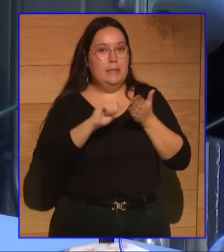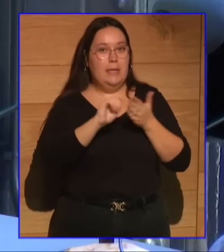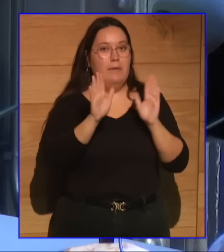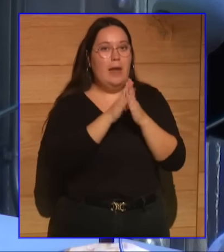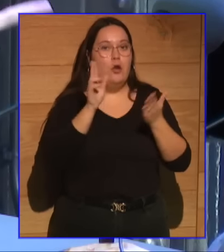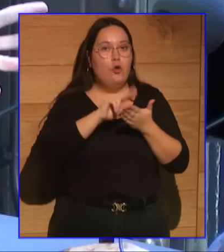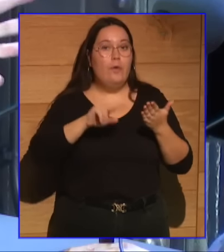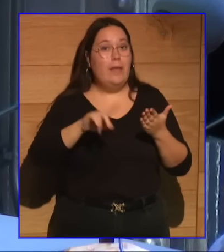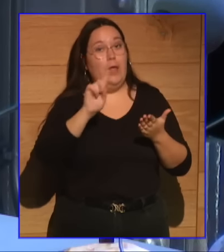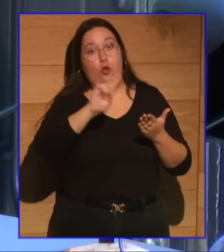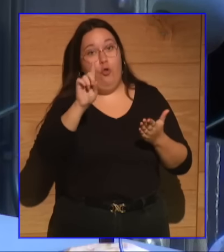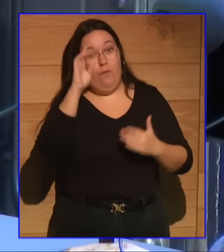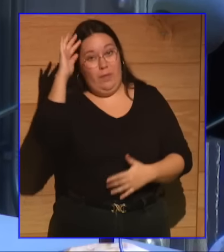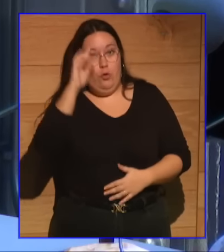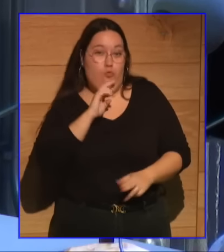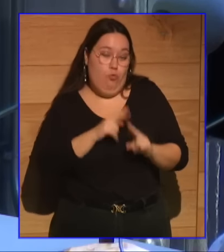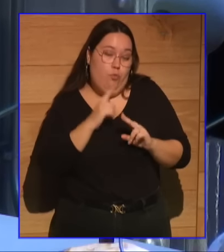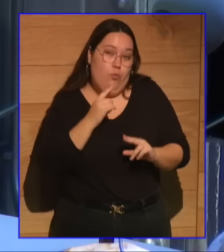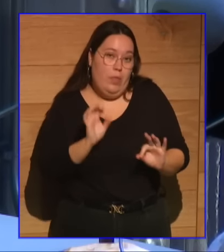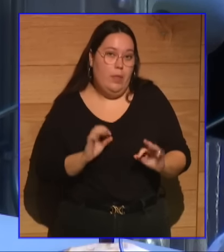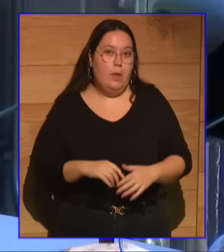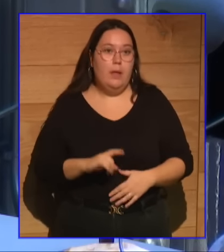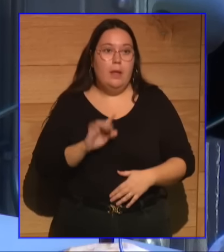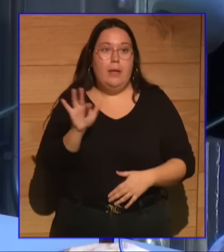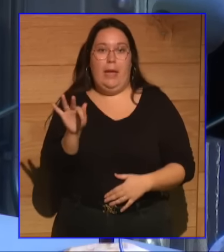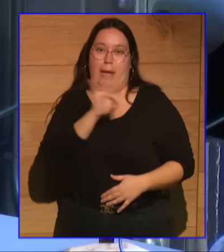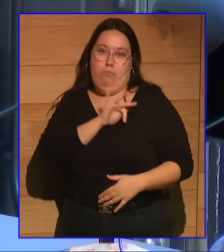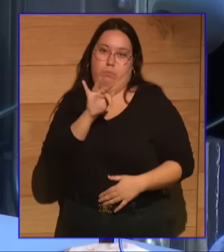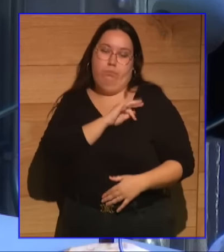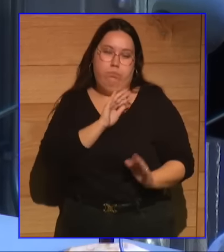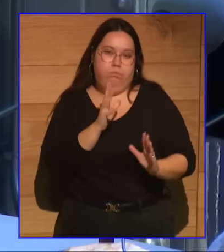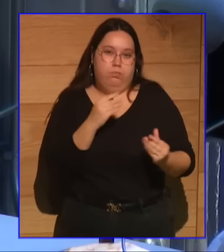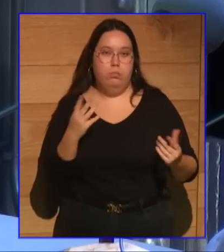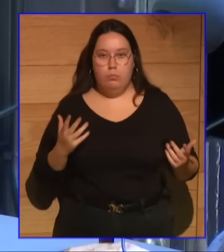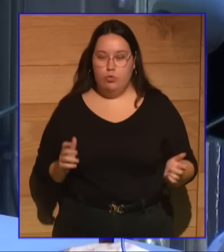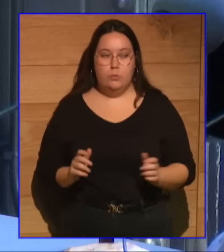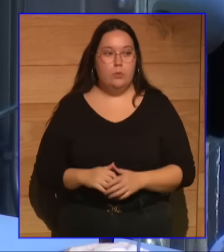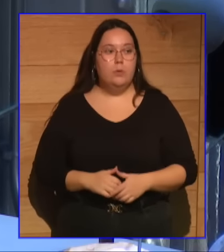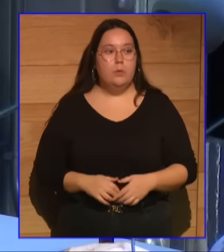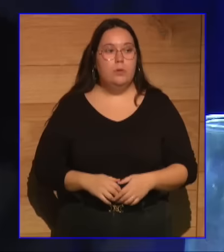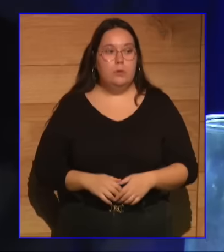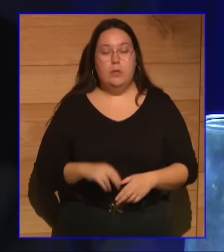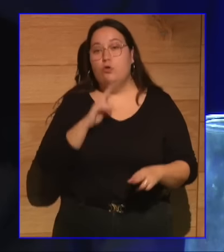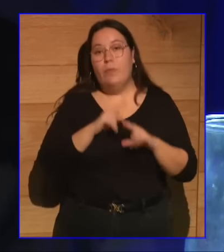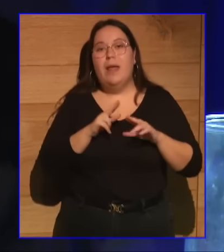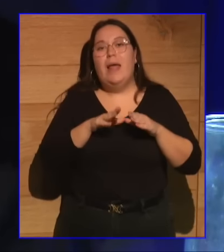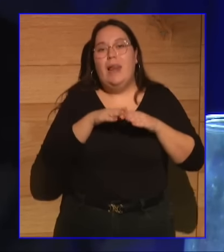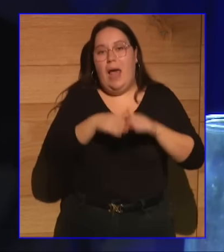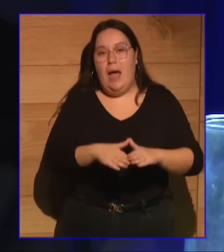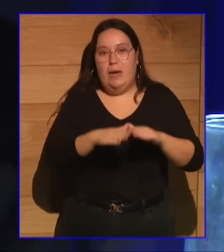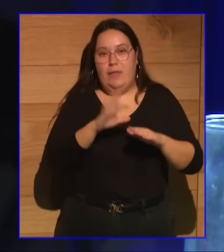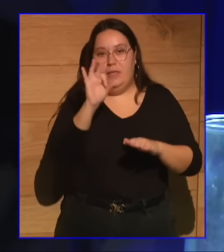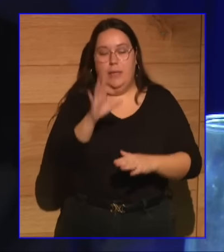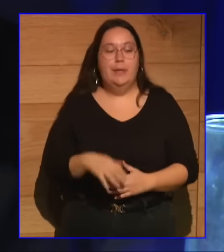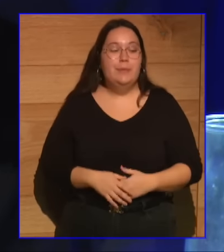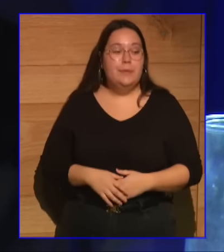novela de no ficción, como la llama él, que acaba ganando el Booker y el Pulitzer y todos los premios. El Arca de Schindler. El, ¿no?, Arca de Schindler. Vale, y a partir